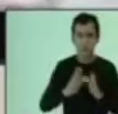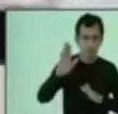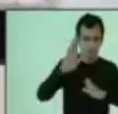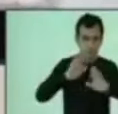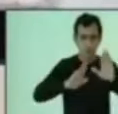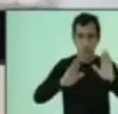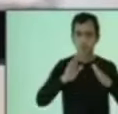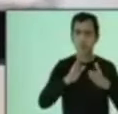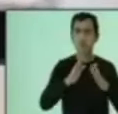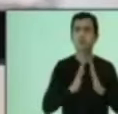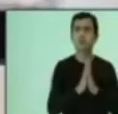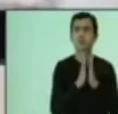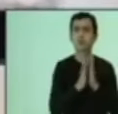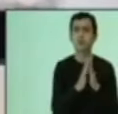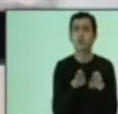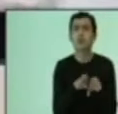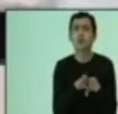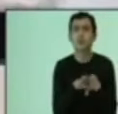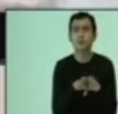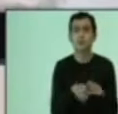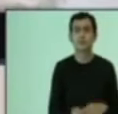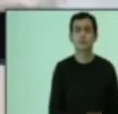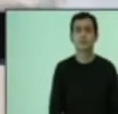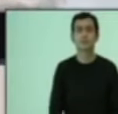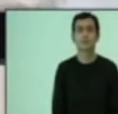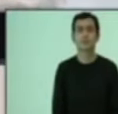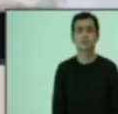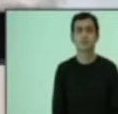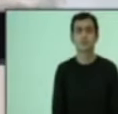el orden de la participación.